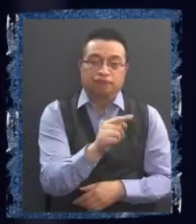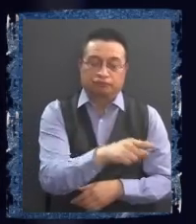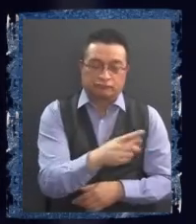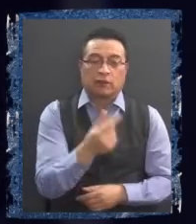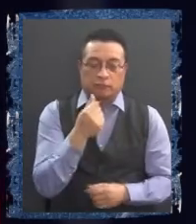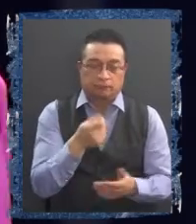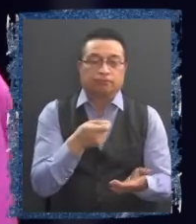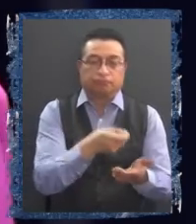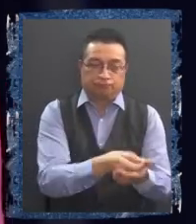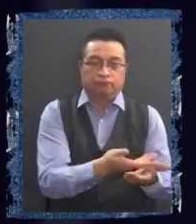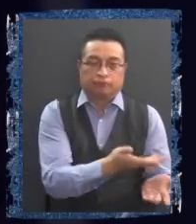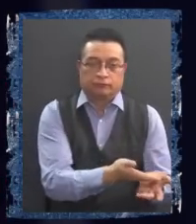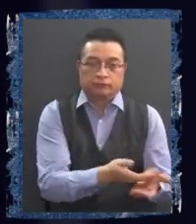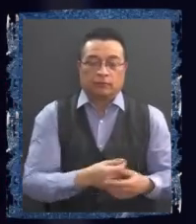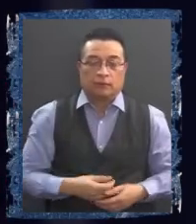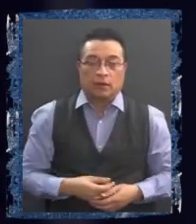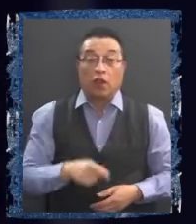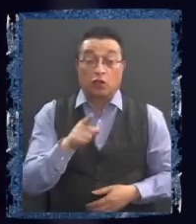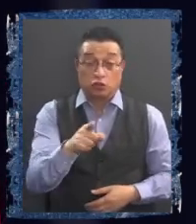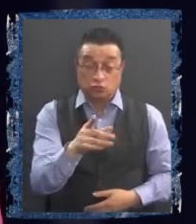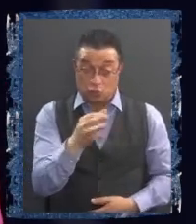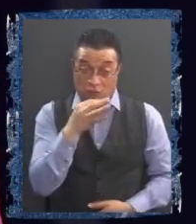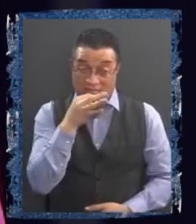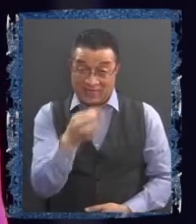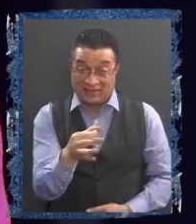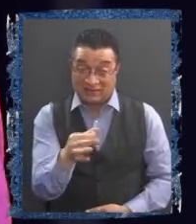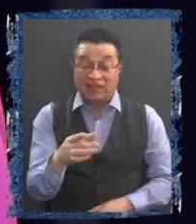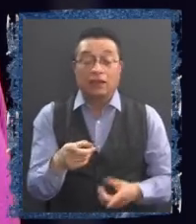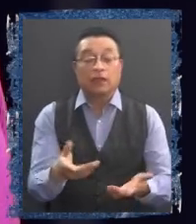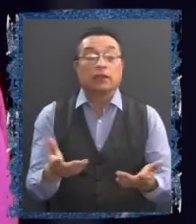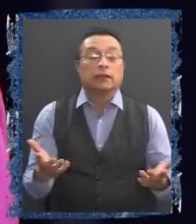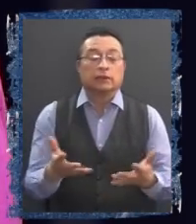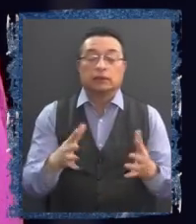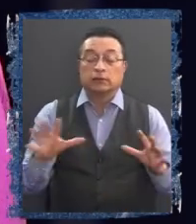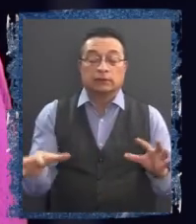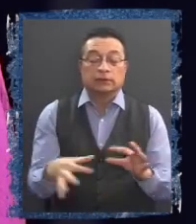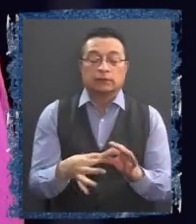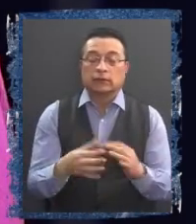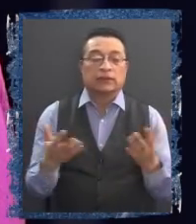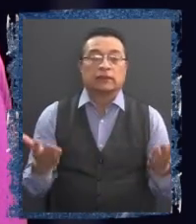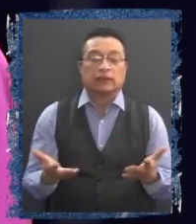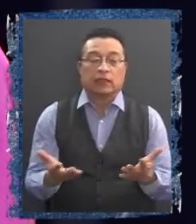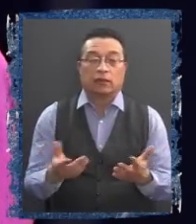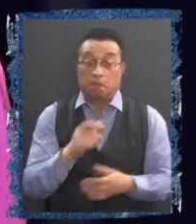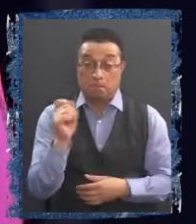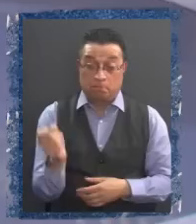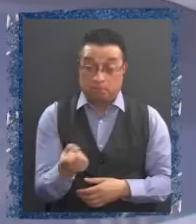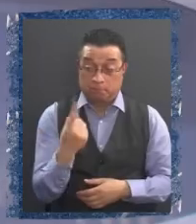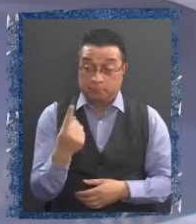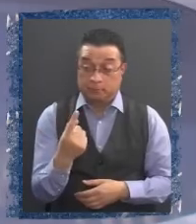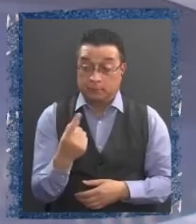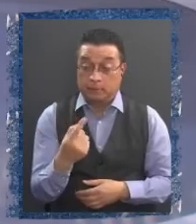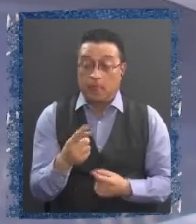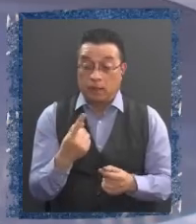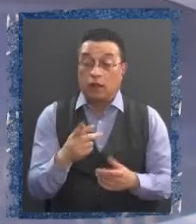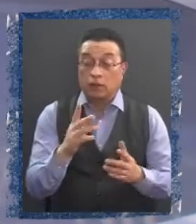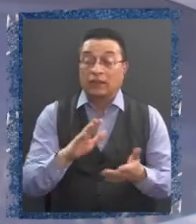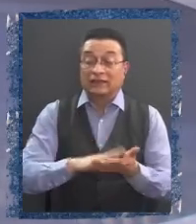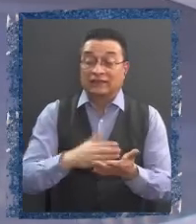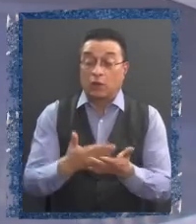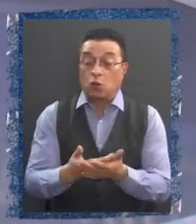subsidiar. Lo que tú me dices específicamente tiene que ver primero con la salud